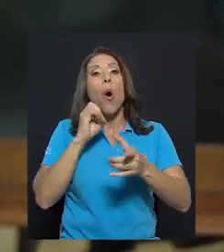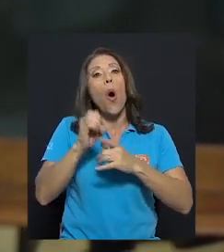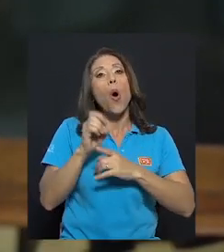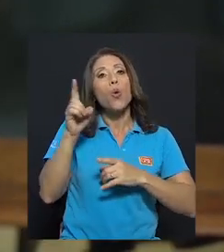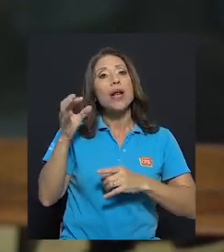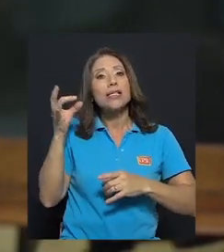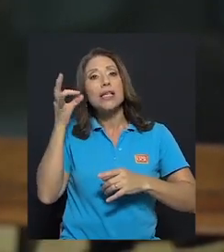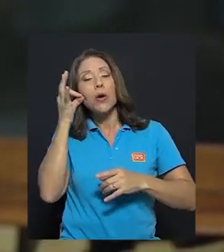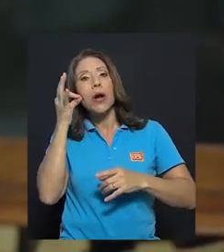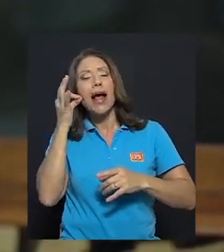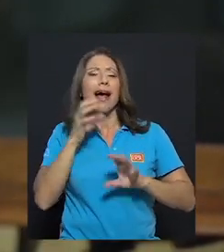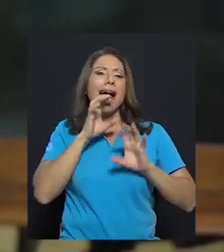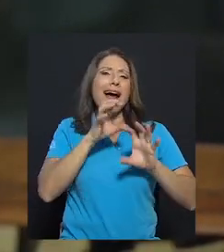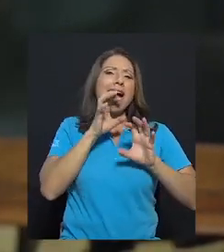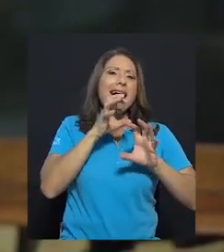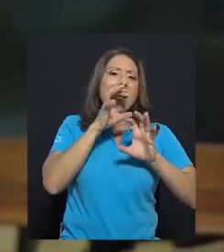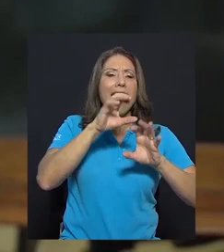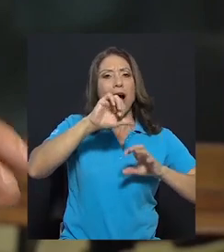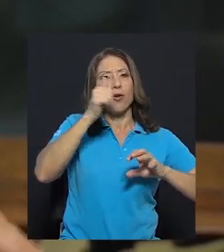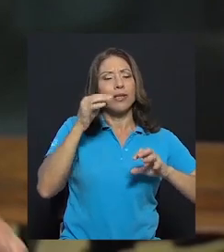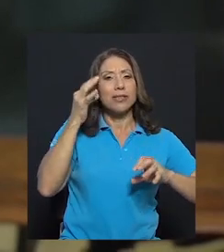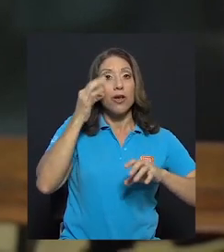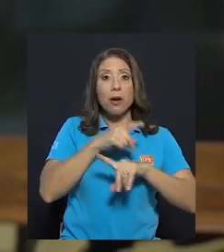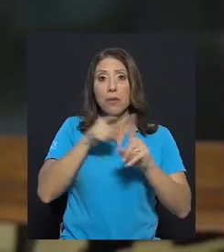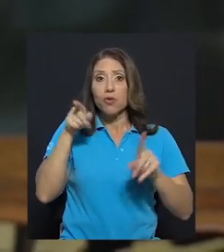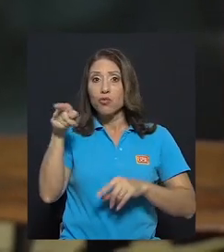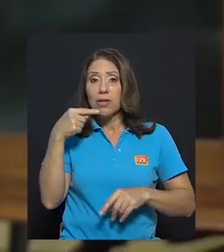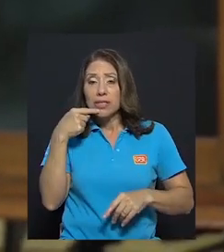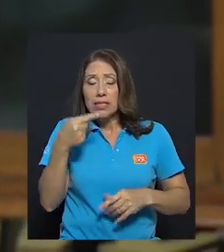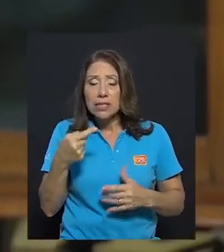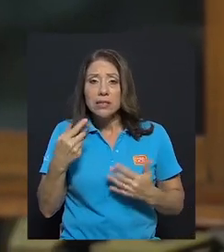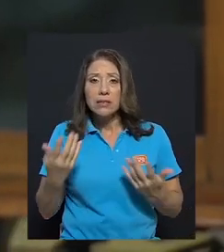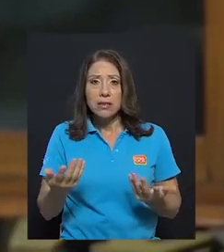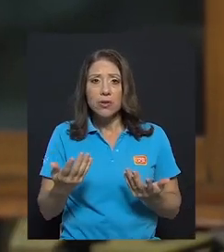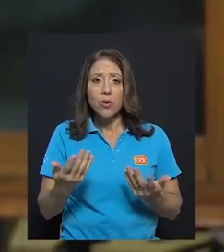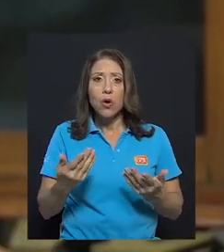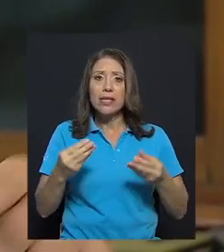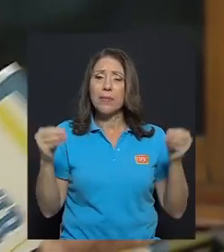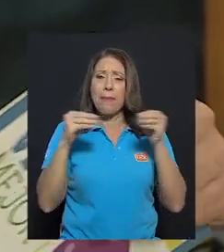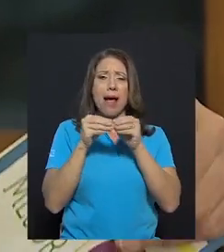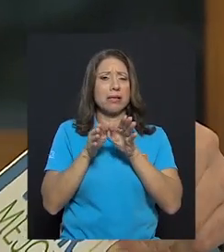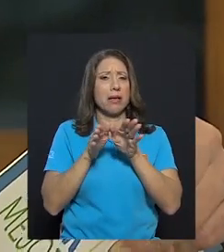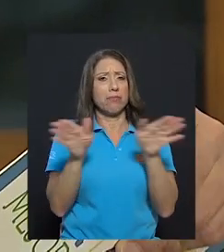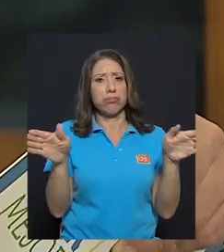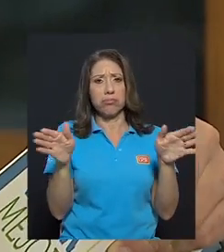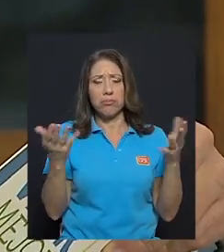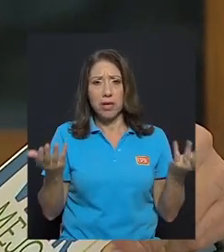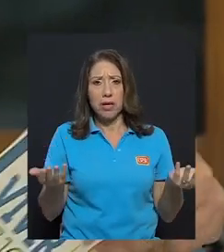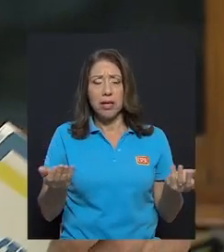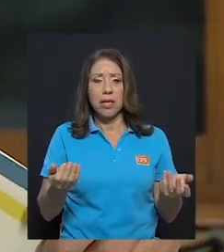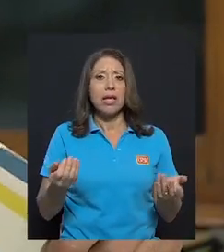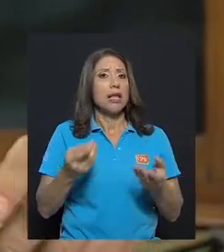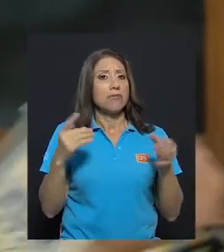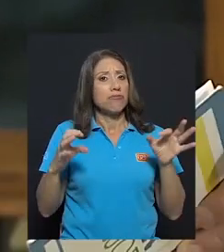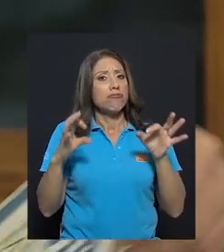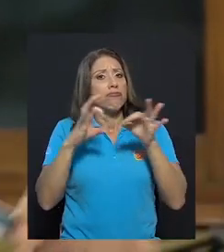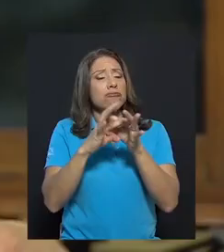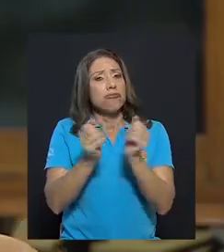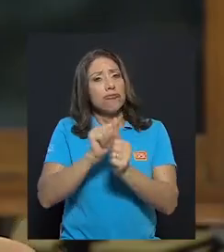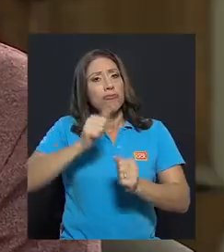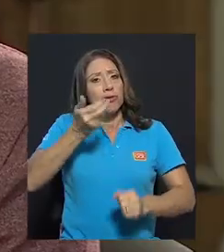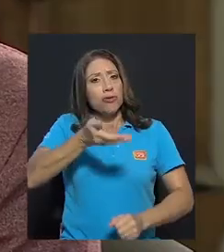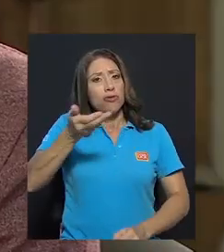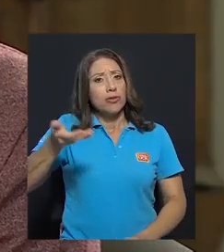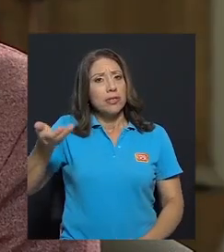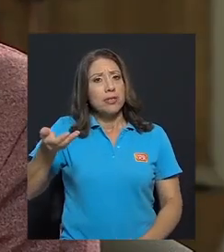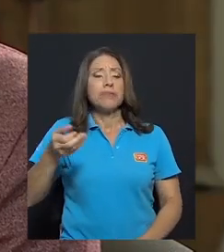otra señora. Pero según esto que usted nos está introduciendo, es mucho más grande, ¿verdad? Tiene que ver con otros